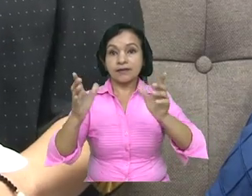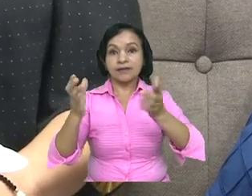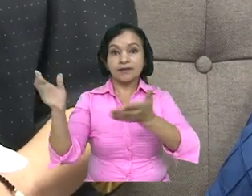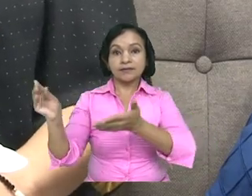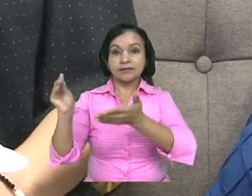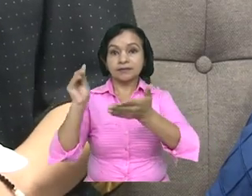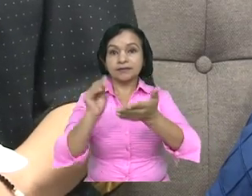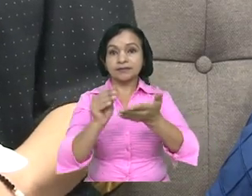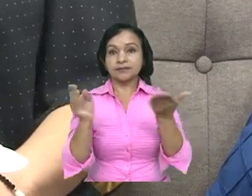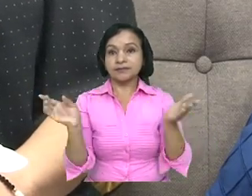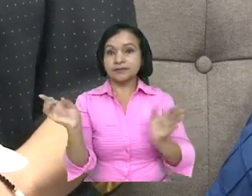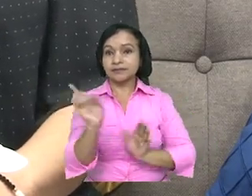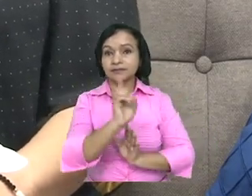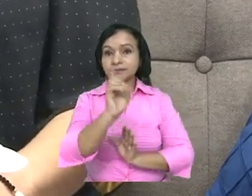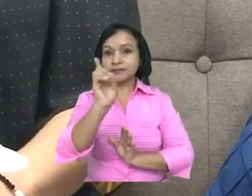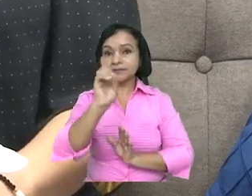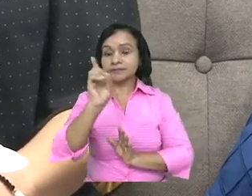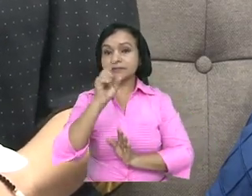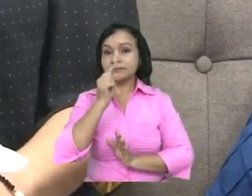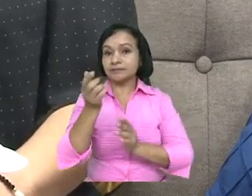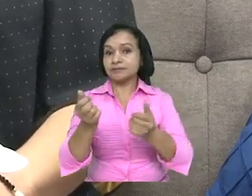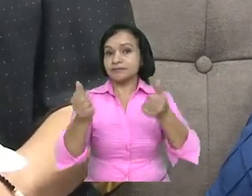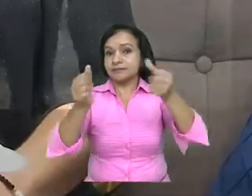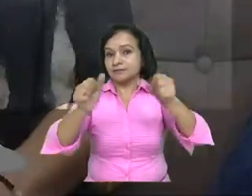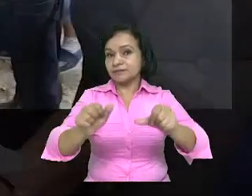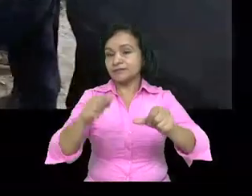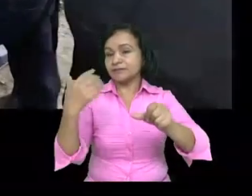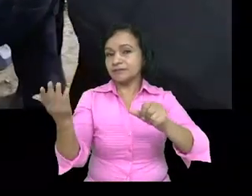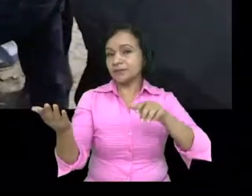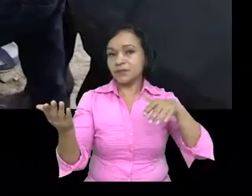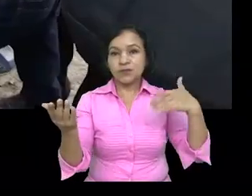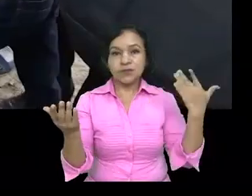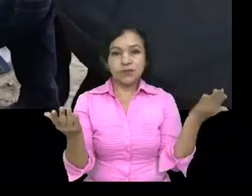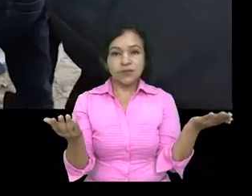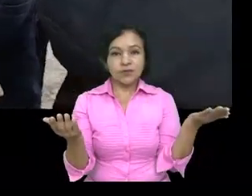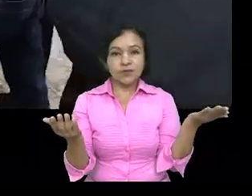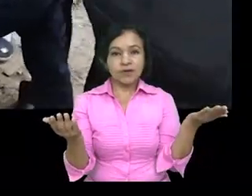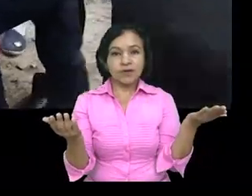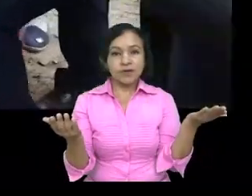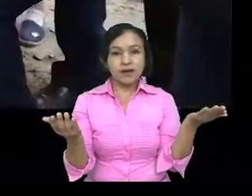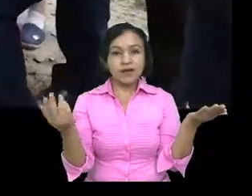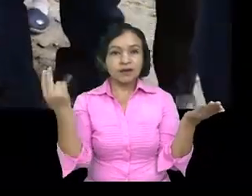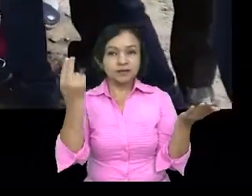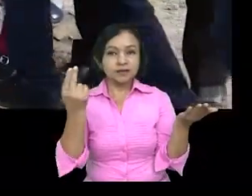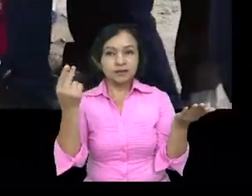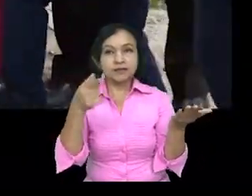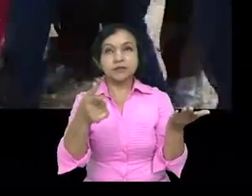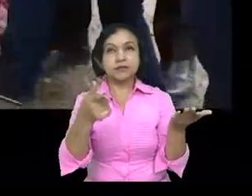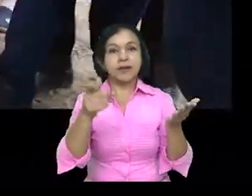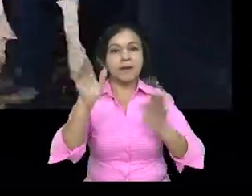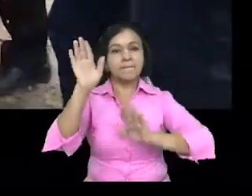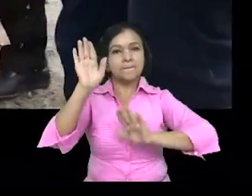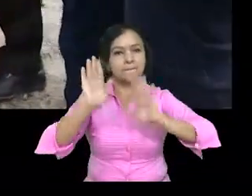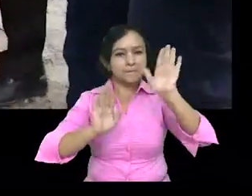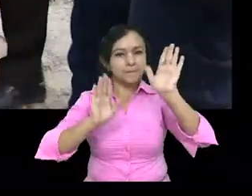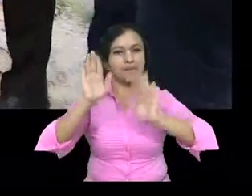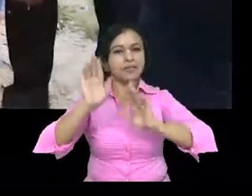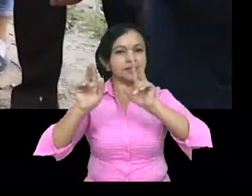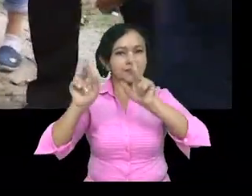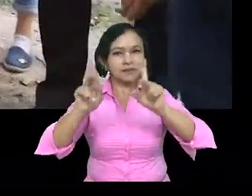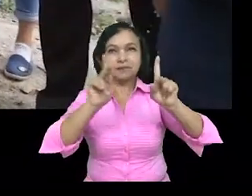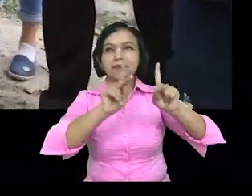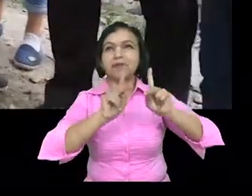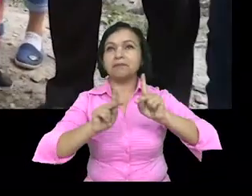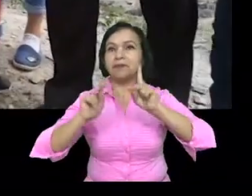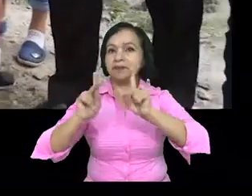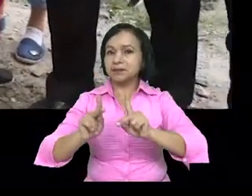ese sistema, definir cuál es el sistema que se va a instalar en la comunidad, ahí participa también la comunidad.